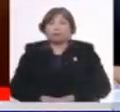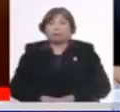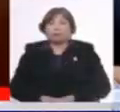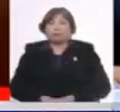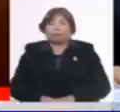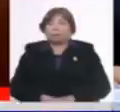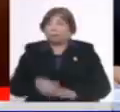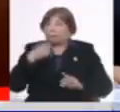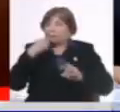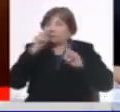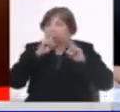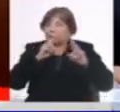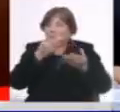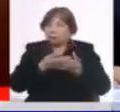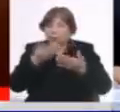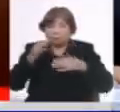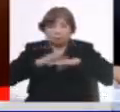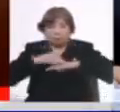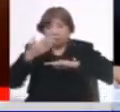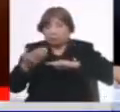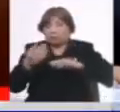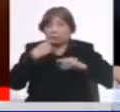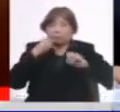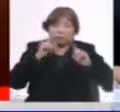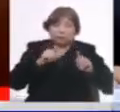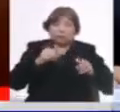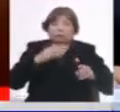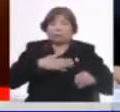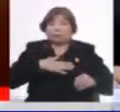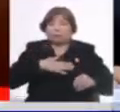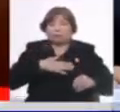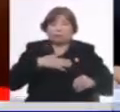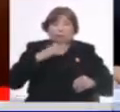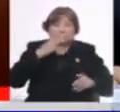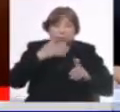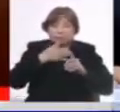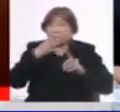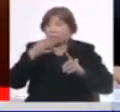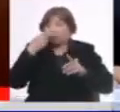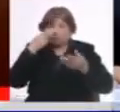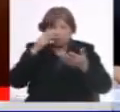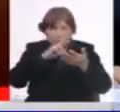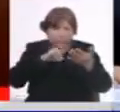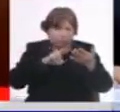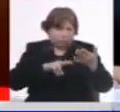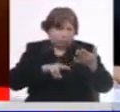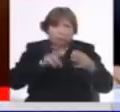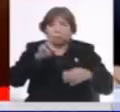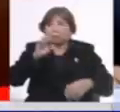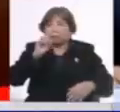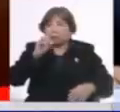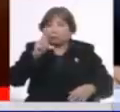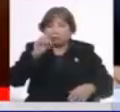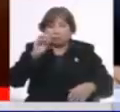me di esa respuesta. Pero después de esto me he acudido a ver la resolución ministerial, ¿no? Ver